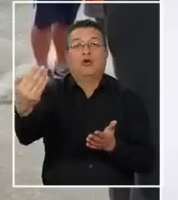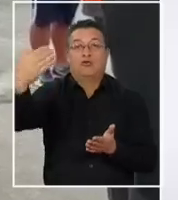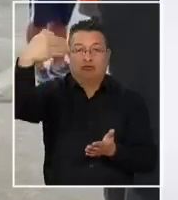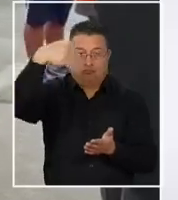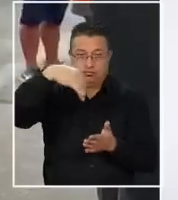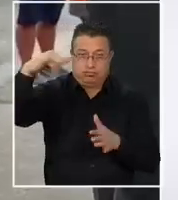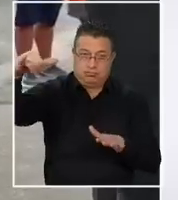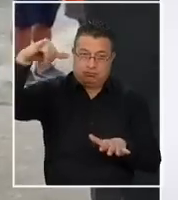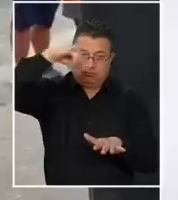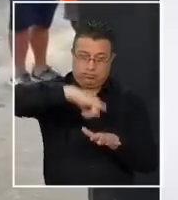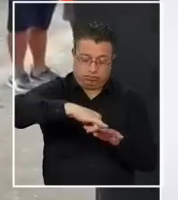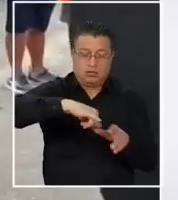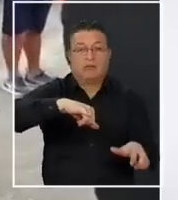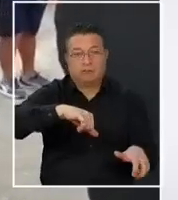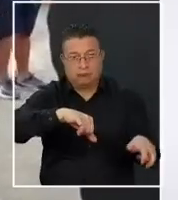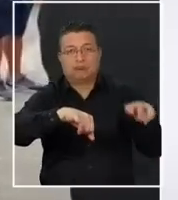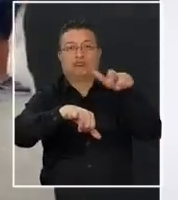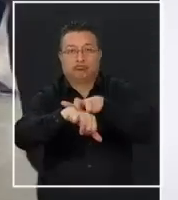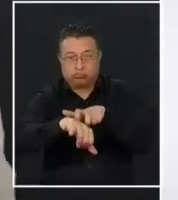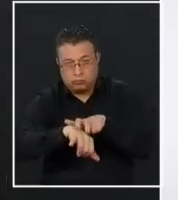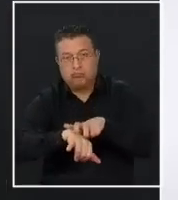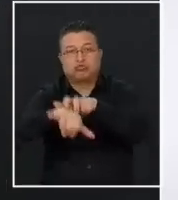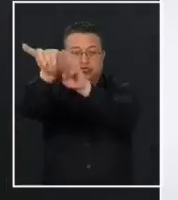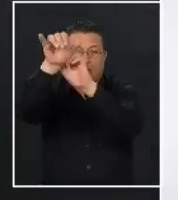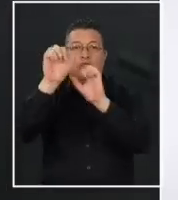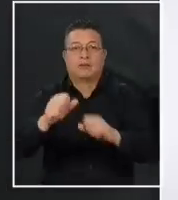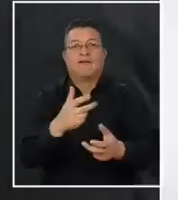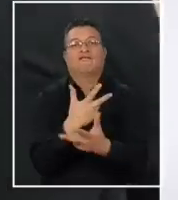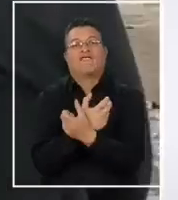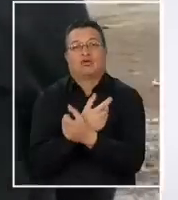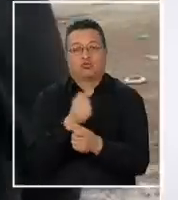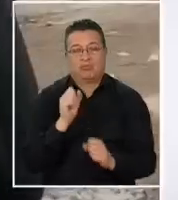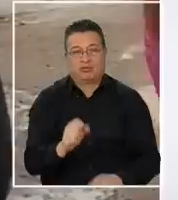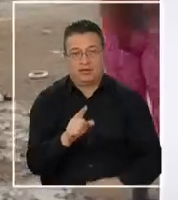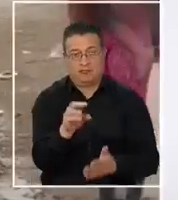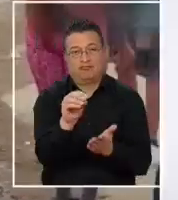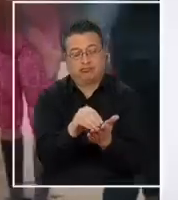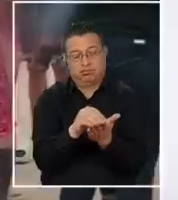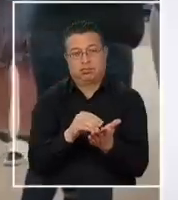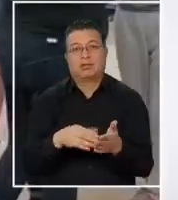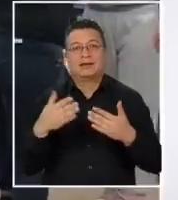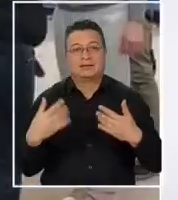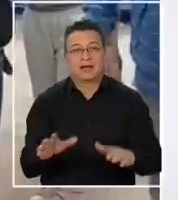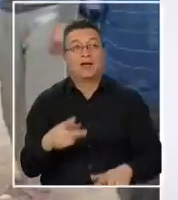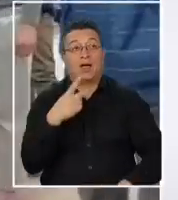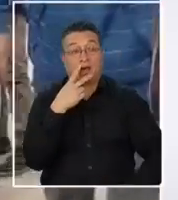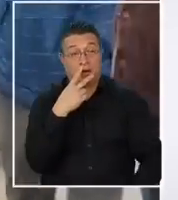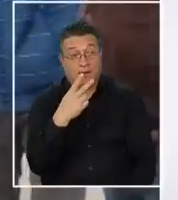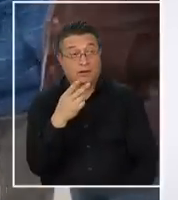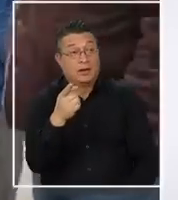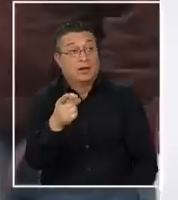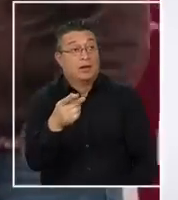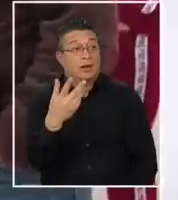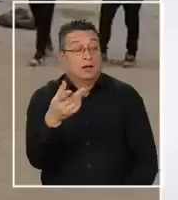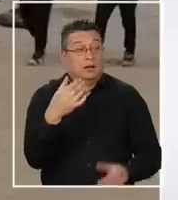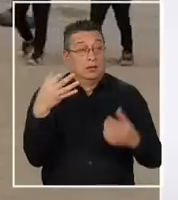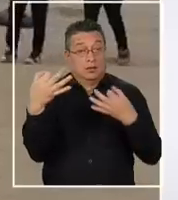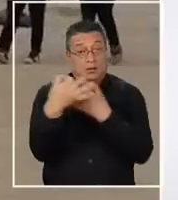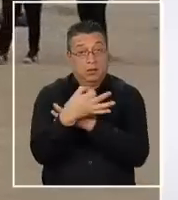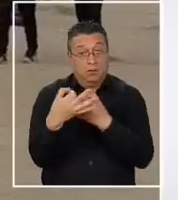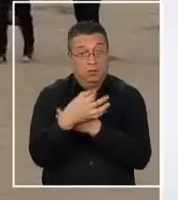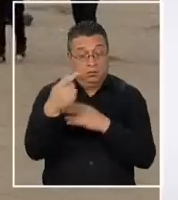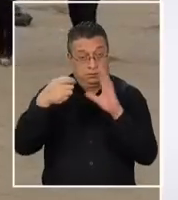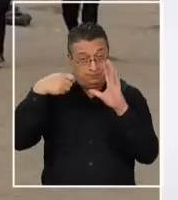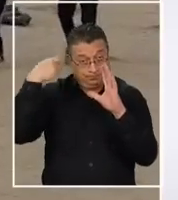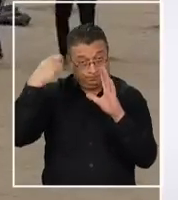poder abordar este avión del que ya le hemos contado en extenso a lo largo del día y que también vamos a revisar a continuación en la nota que